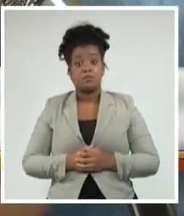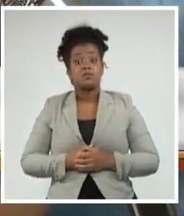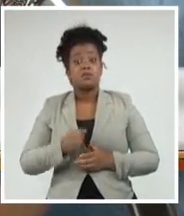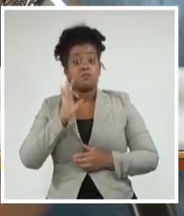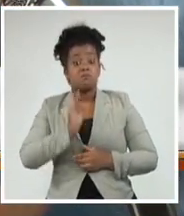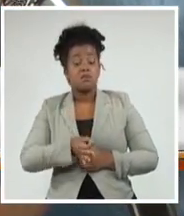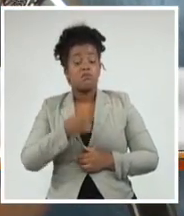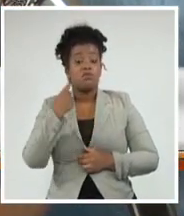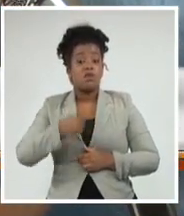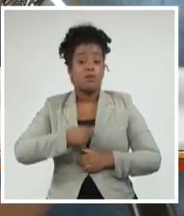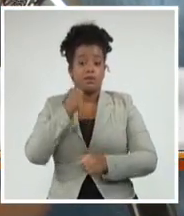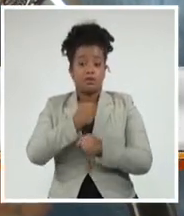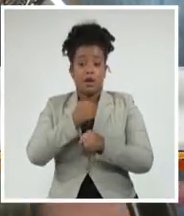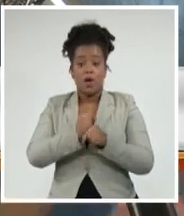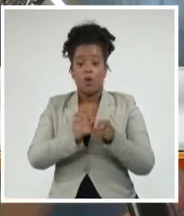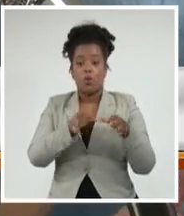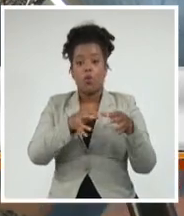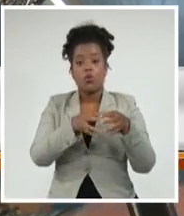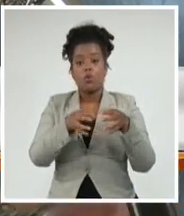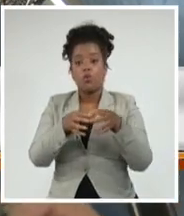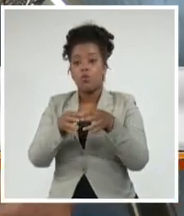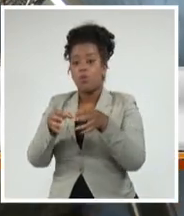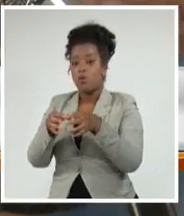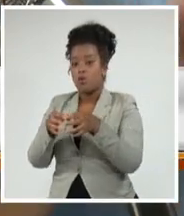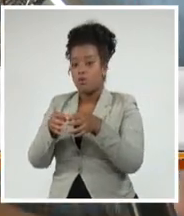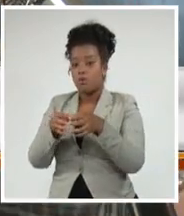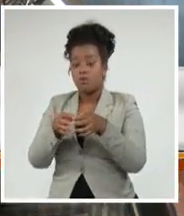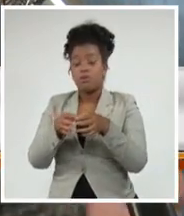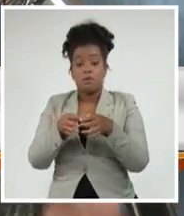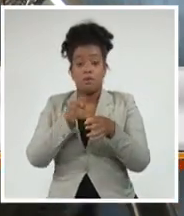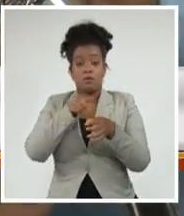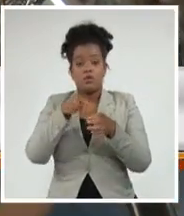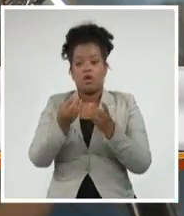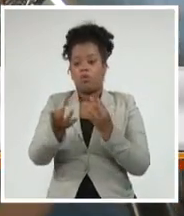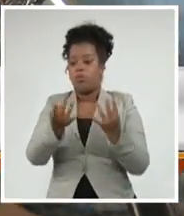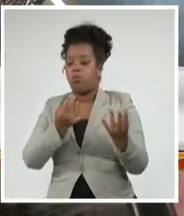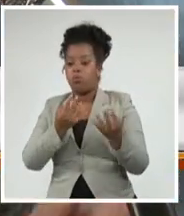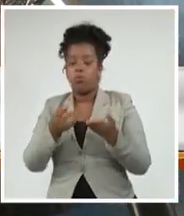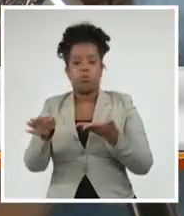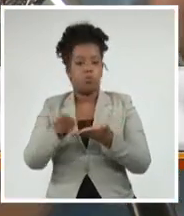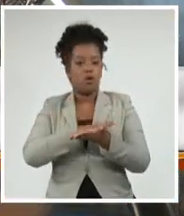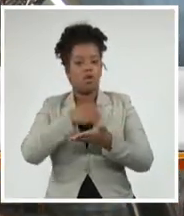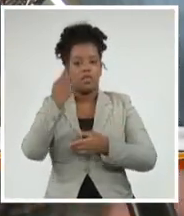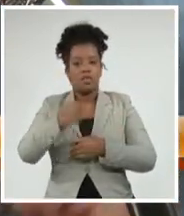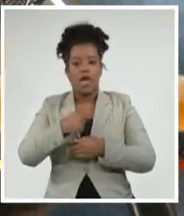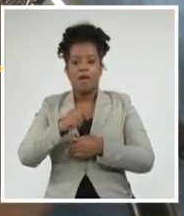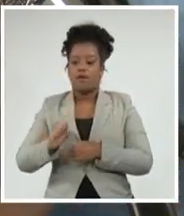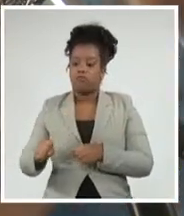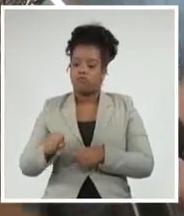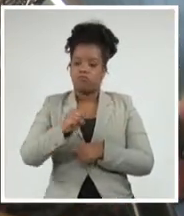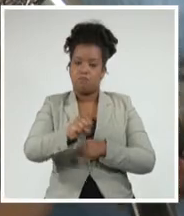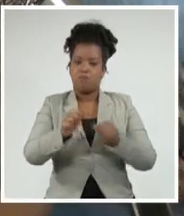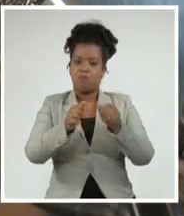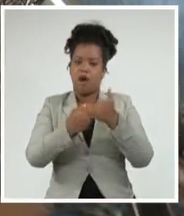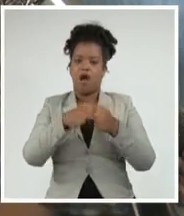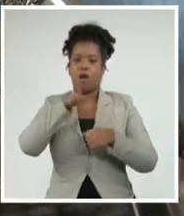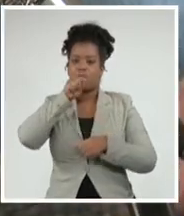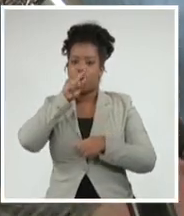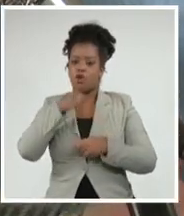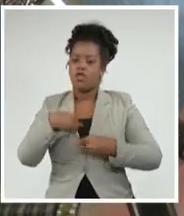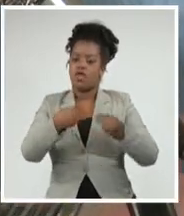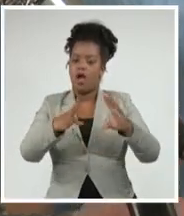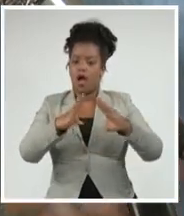comunitarios. Que no se mueva nadie. Vamos a utilizar los mensajeros, vamos a llevar el pan, vamos a llevar el pollo, vamos a llevar las cosas a las